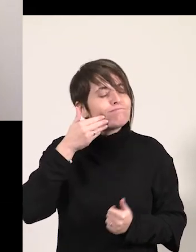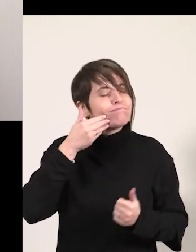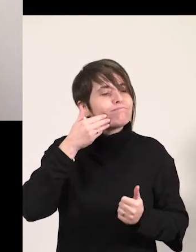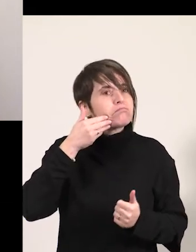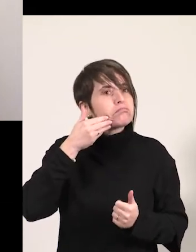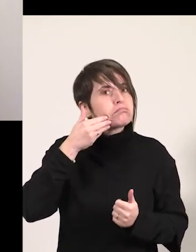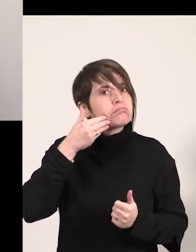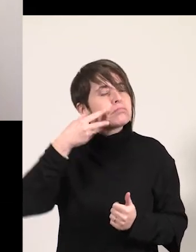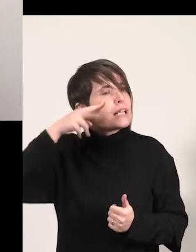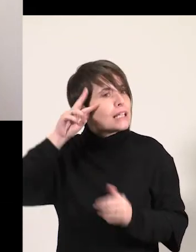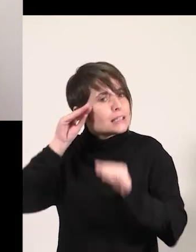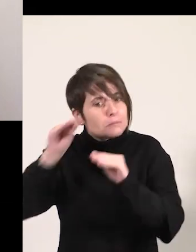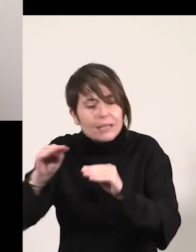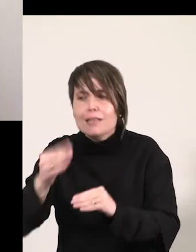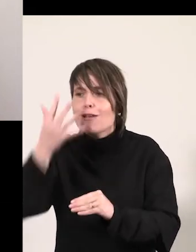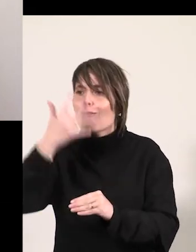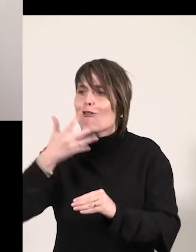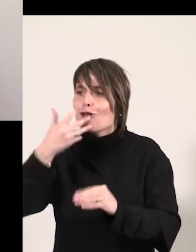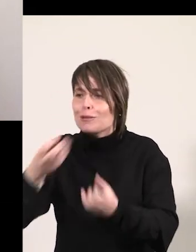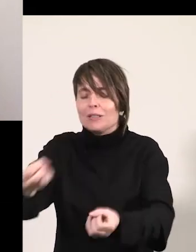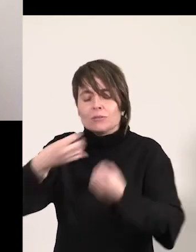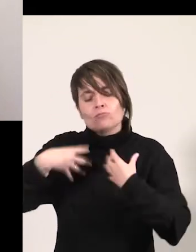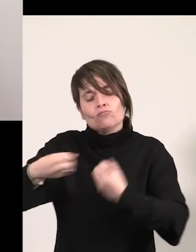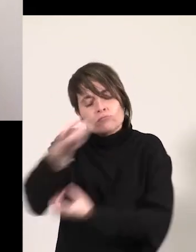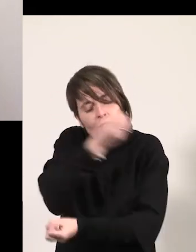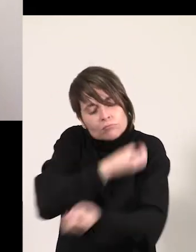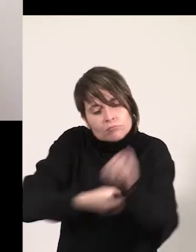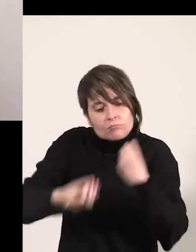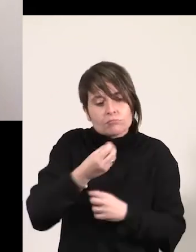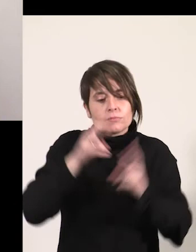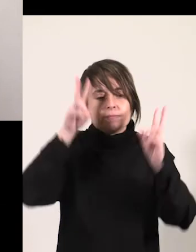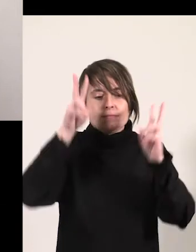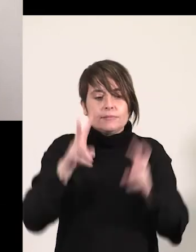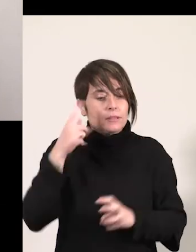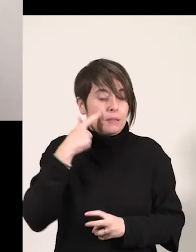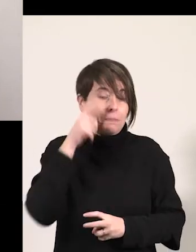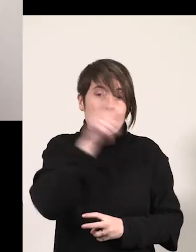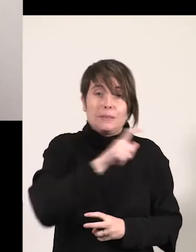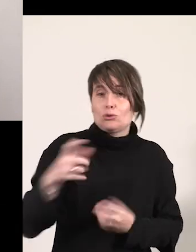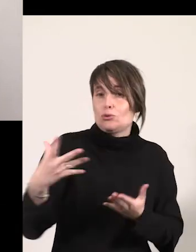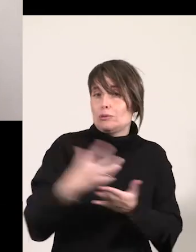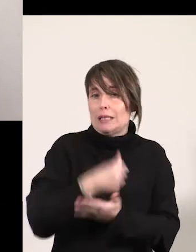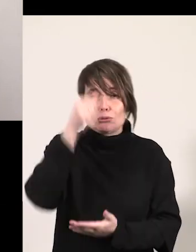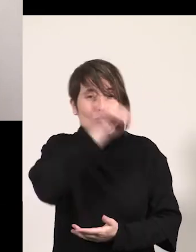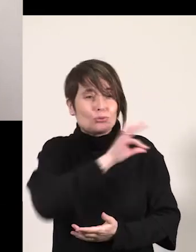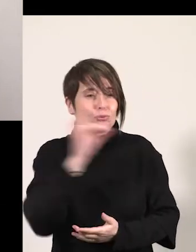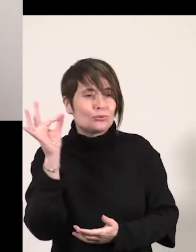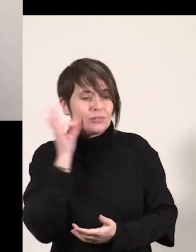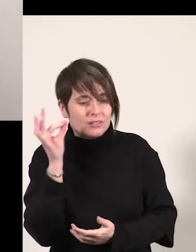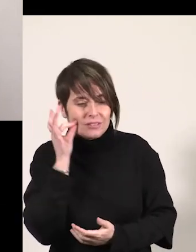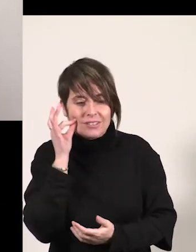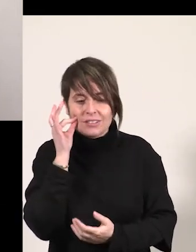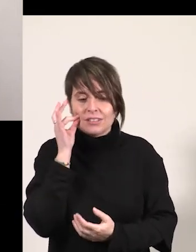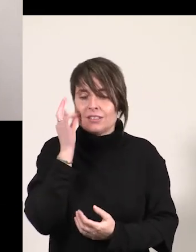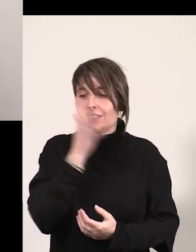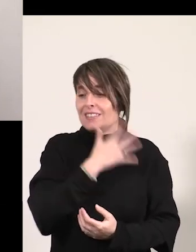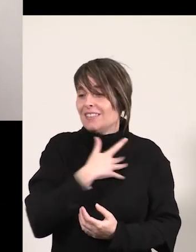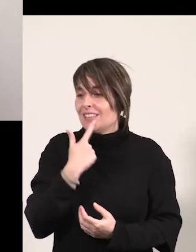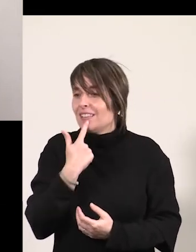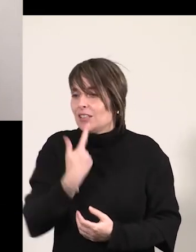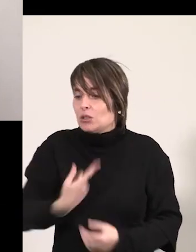un enorme placer escuchar tus experiencias y sobre todo tus conocimientos, ¿no? En un asunto en que todas y todos,